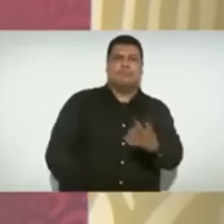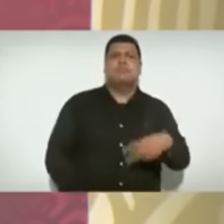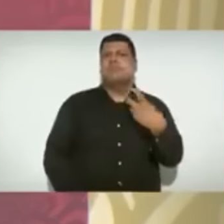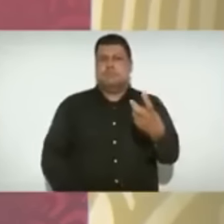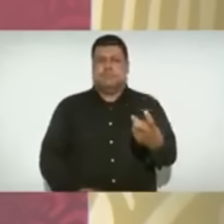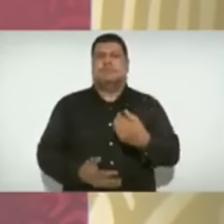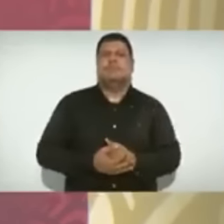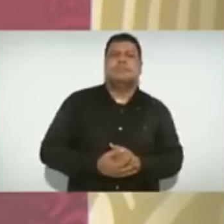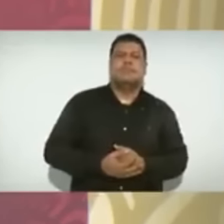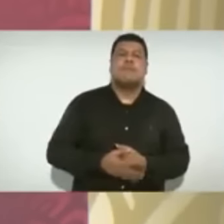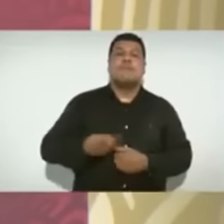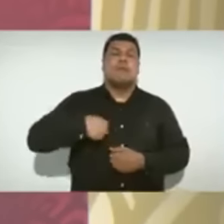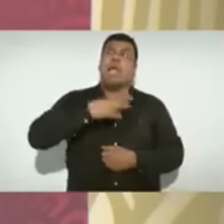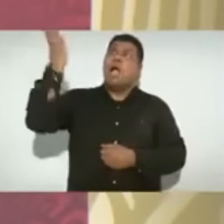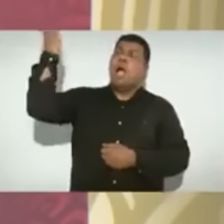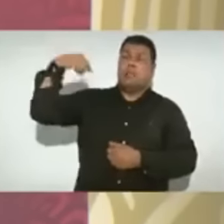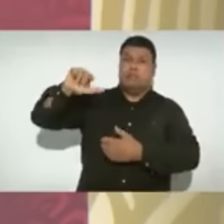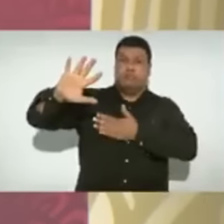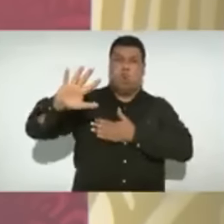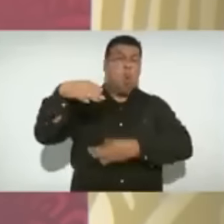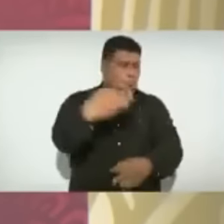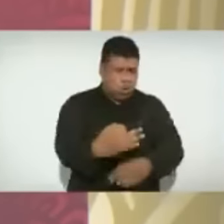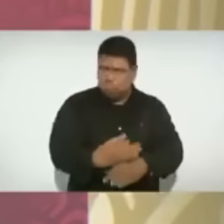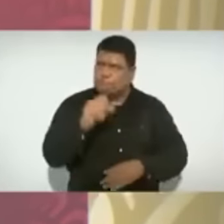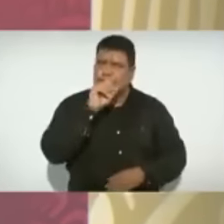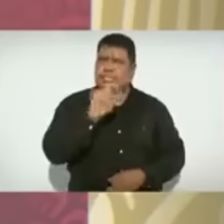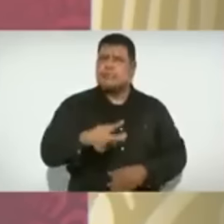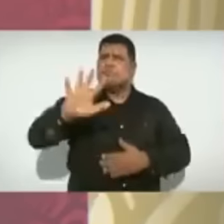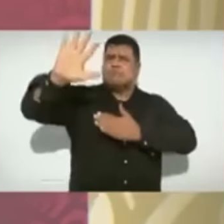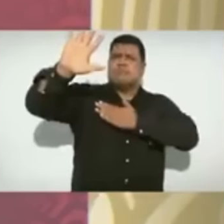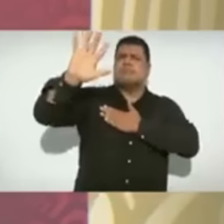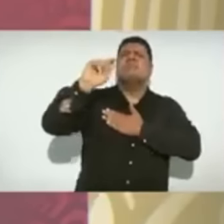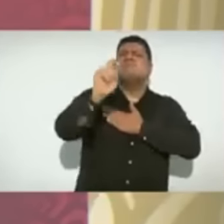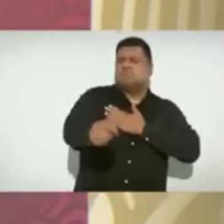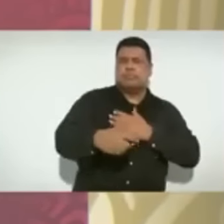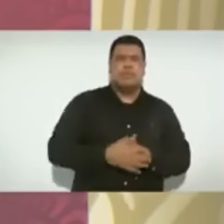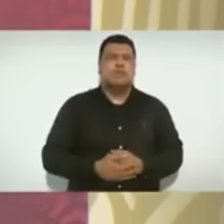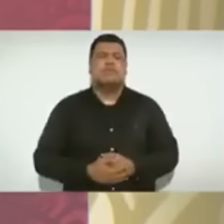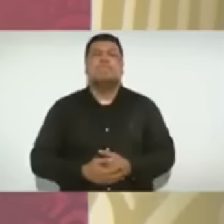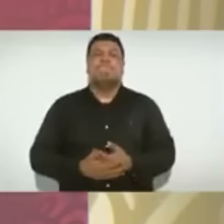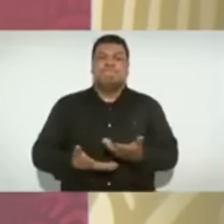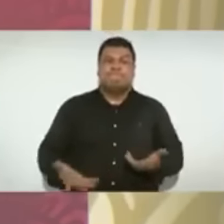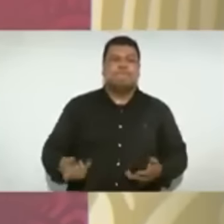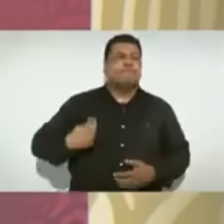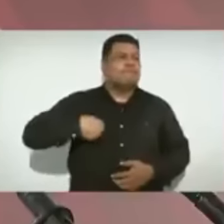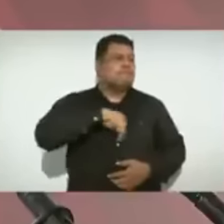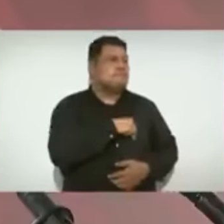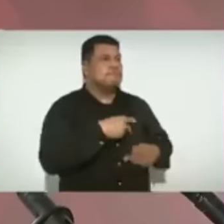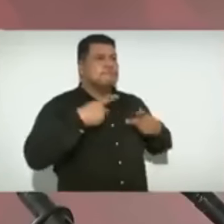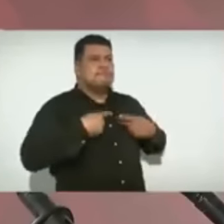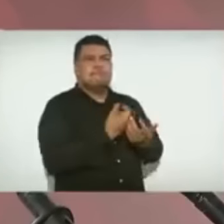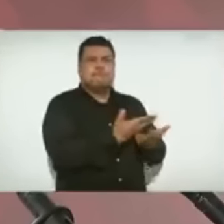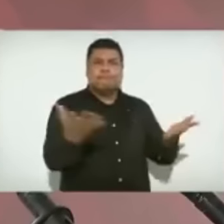como me comprometí entonces, me comprometo, ahora vamos a dar apoyo a todas